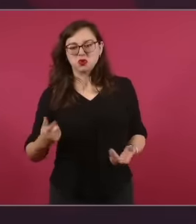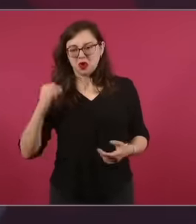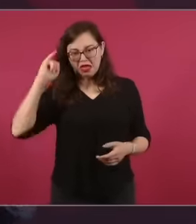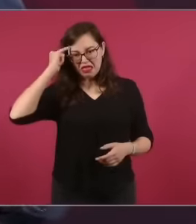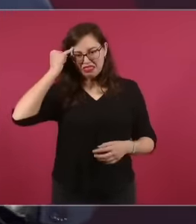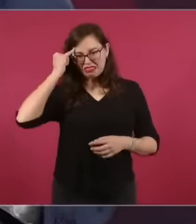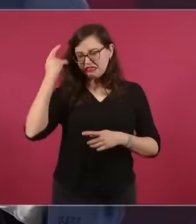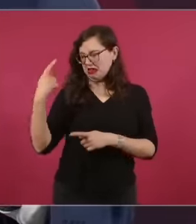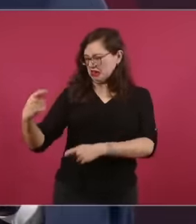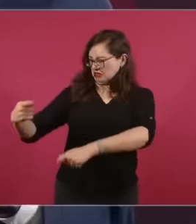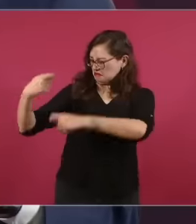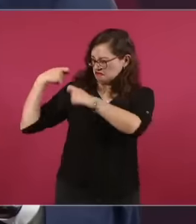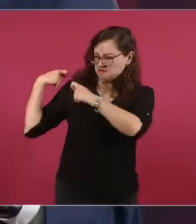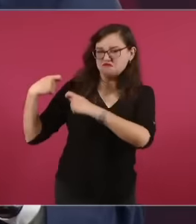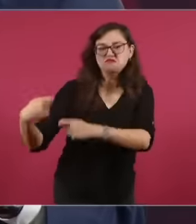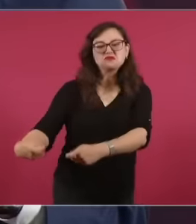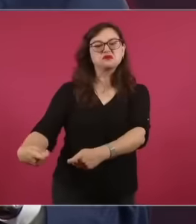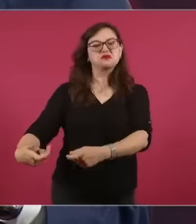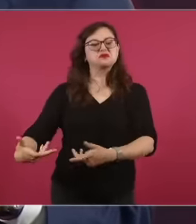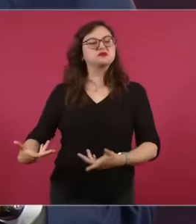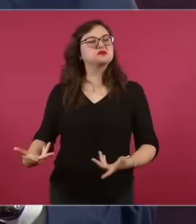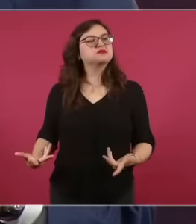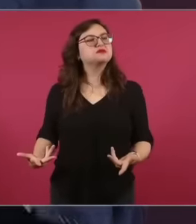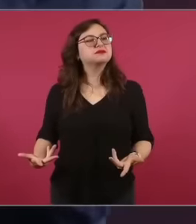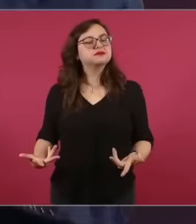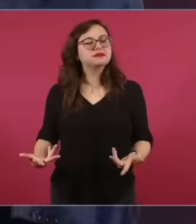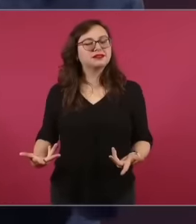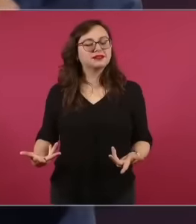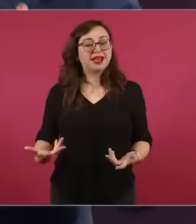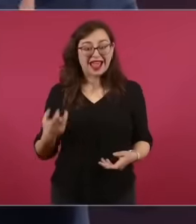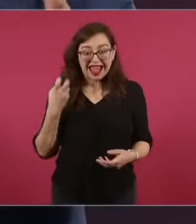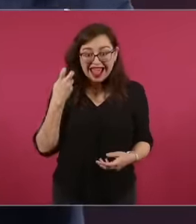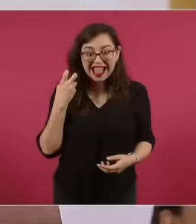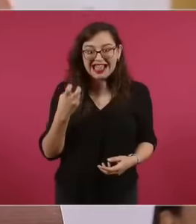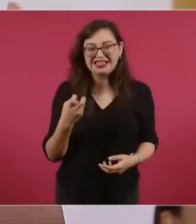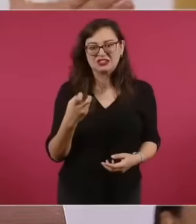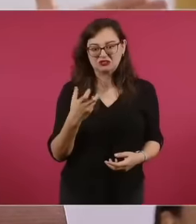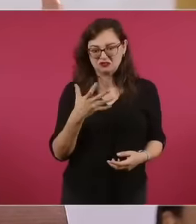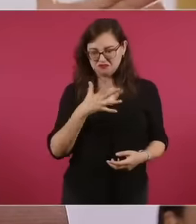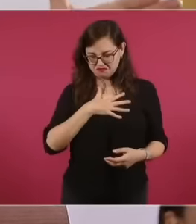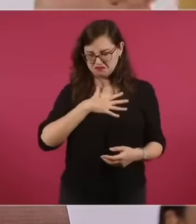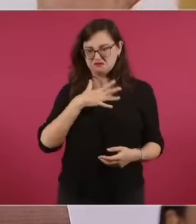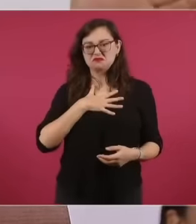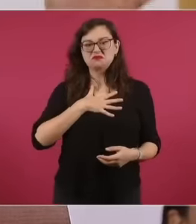de mis raíces indígenas, de lo que tengo